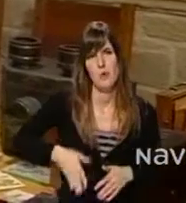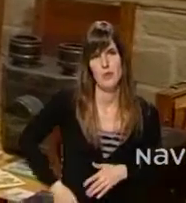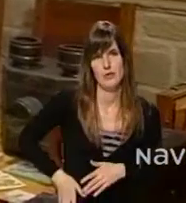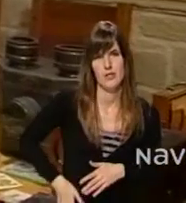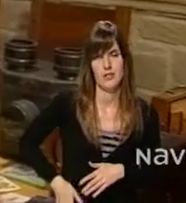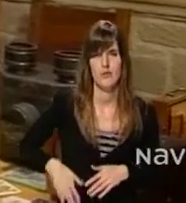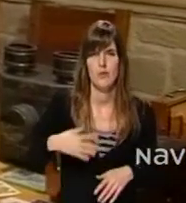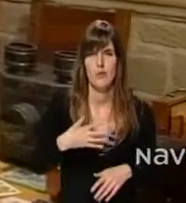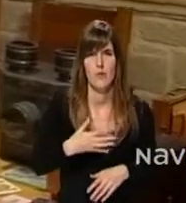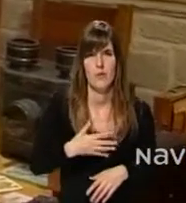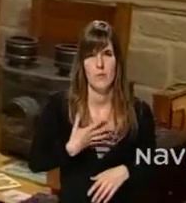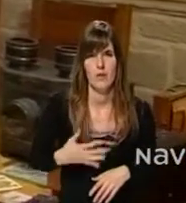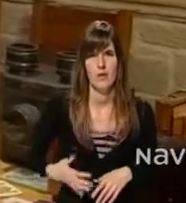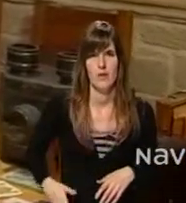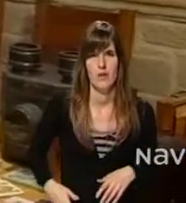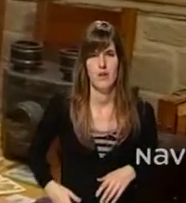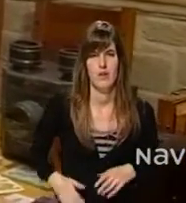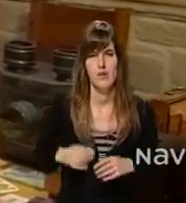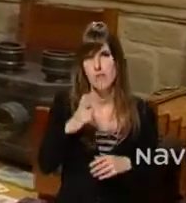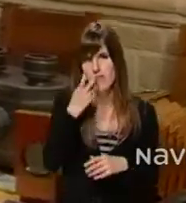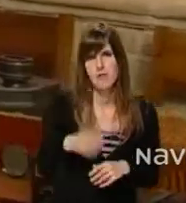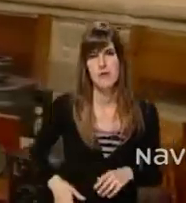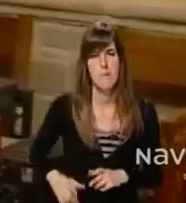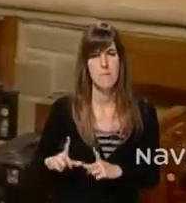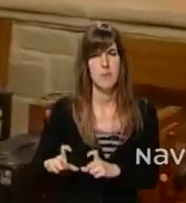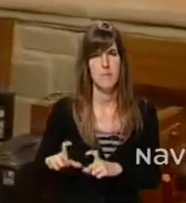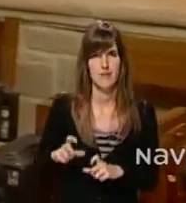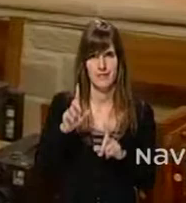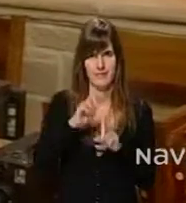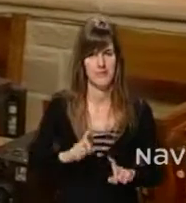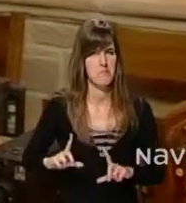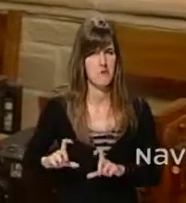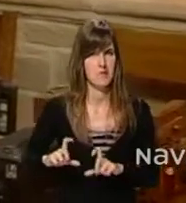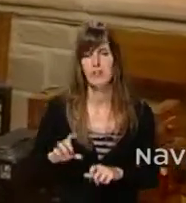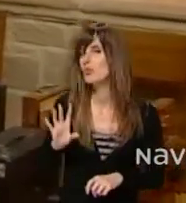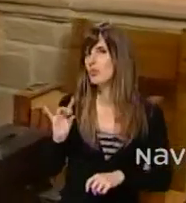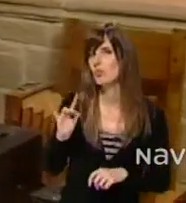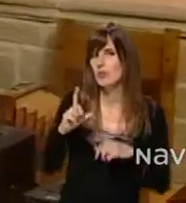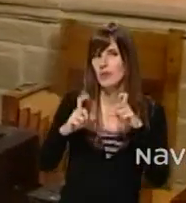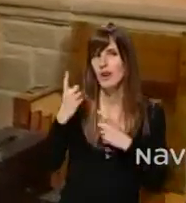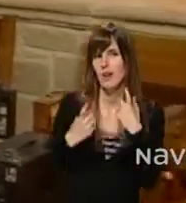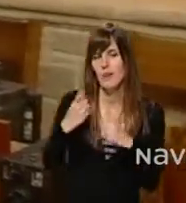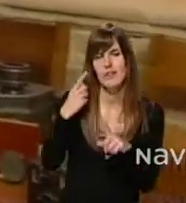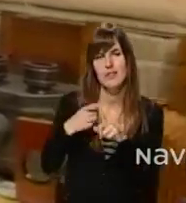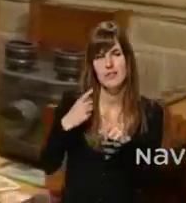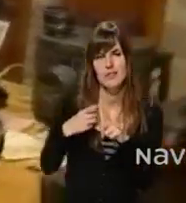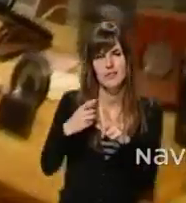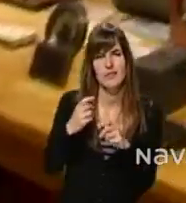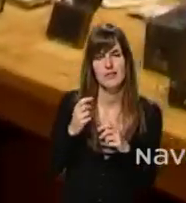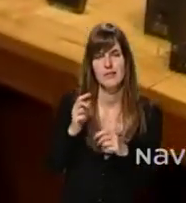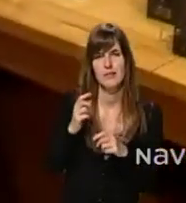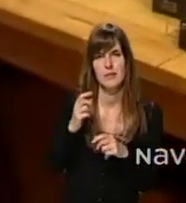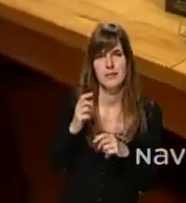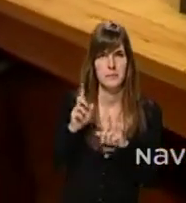bolsillo, ¿no? Podía sacar fotos sin que nadie la viera. Es justamente ese era el fin de estas máquinas. Tú, así